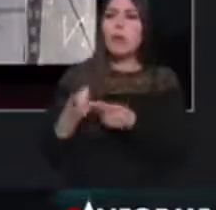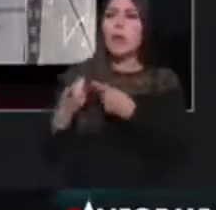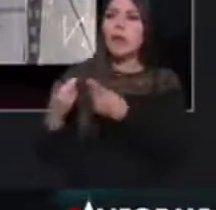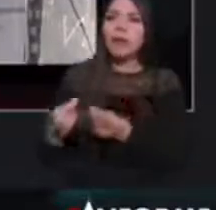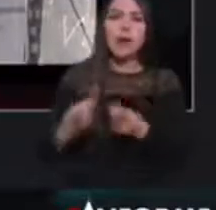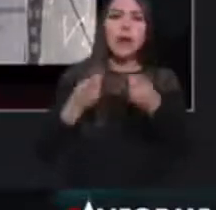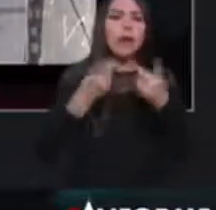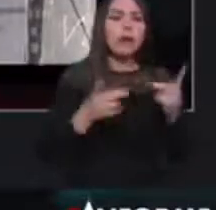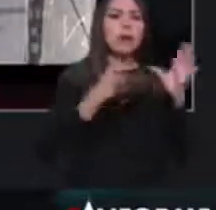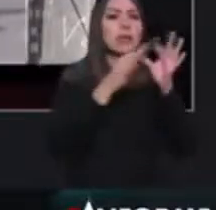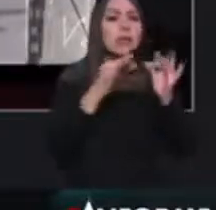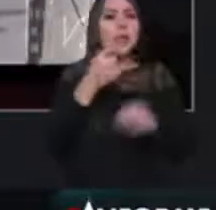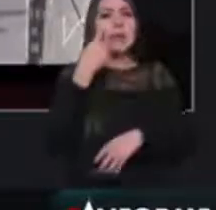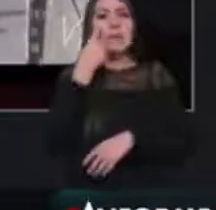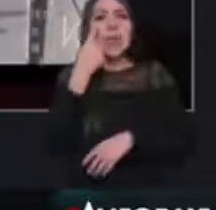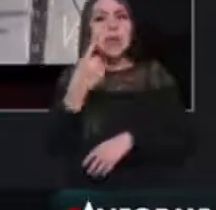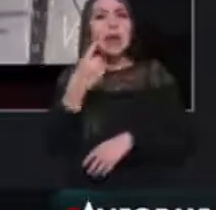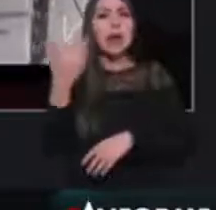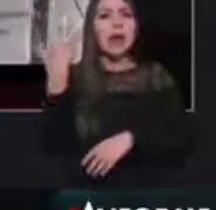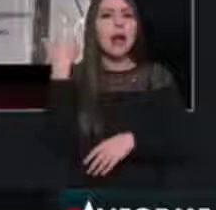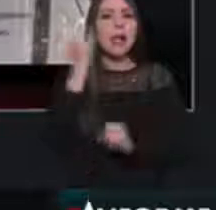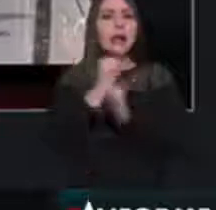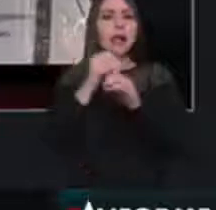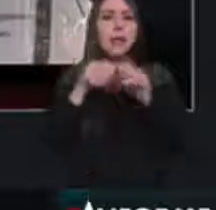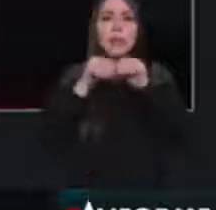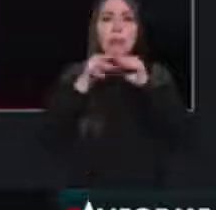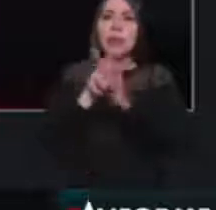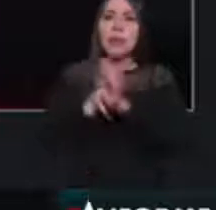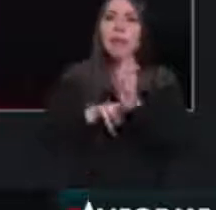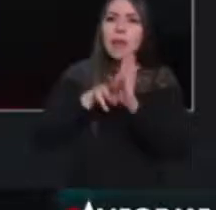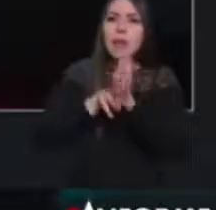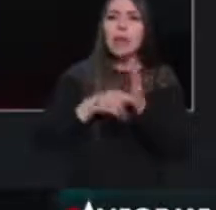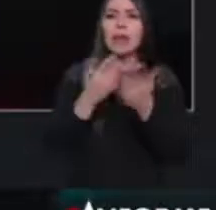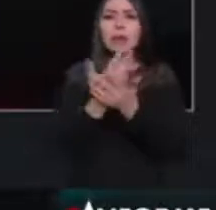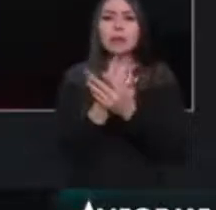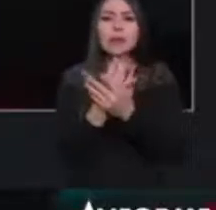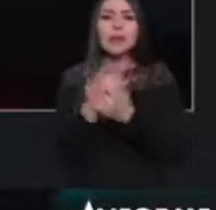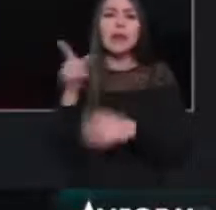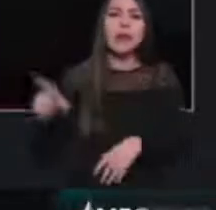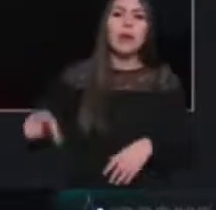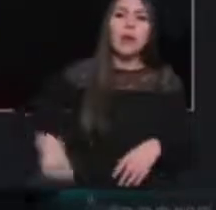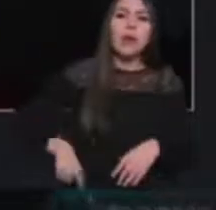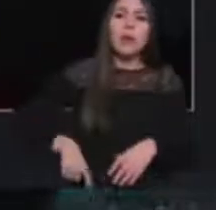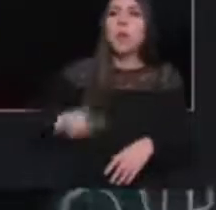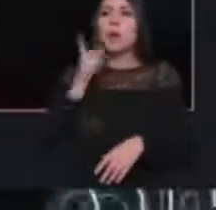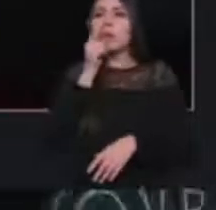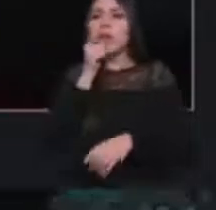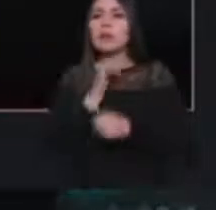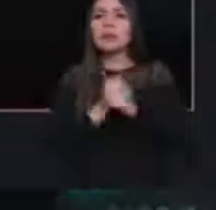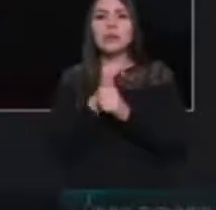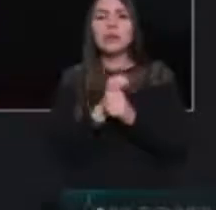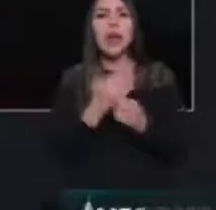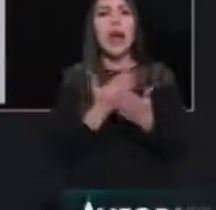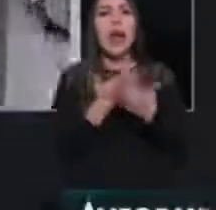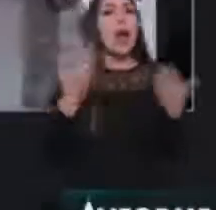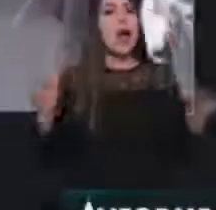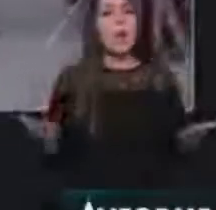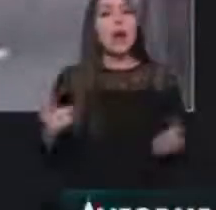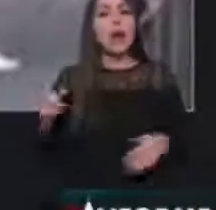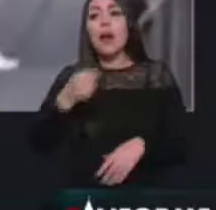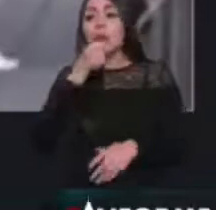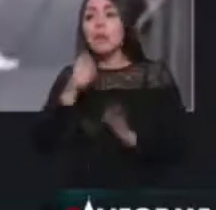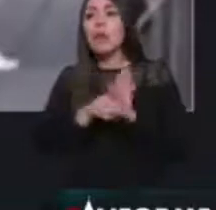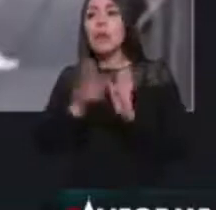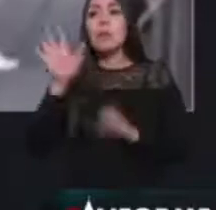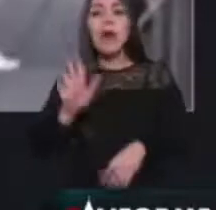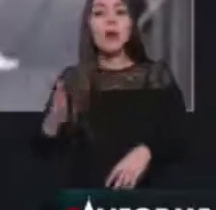tomó a través de las redes sociales y entonces las autoridades están investigando, la prensa ya se convierte en juez. ¿En dónde quedó el papel de la